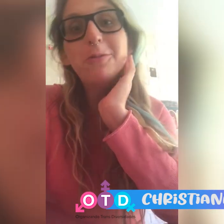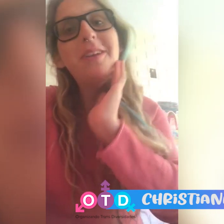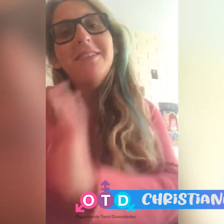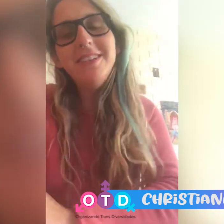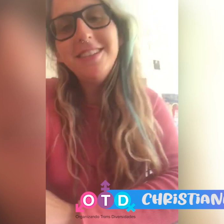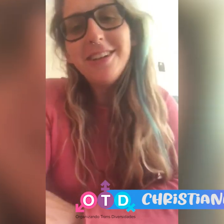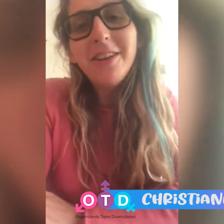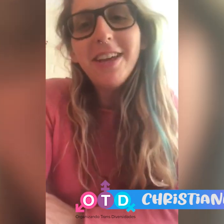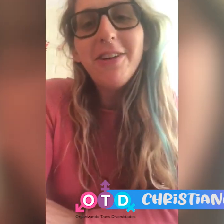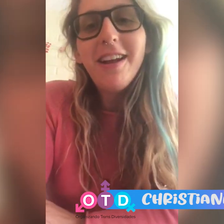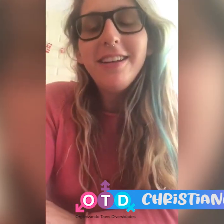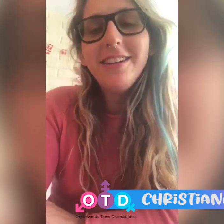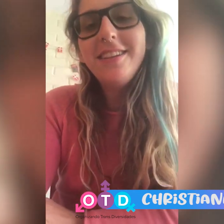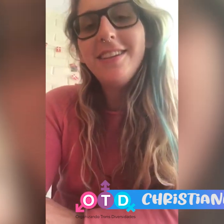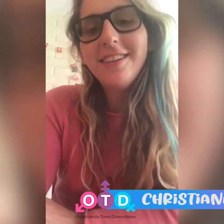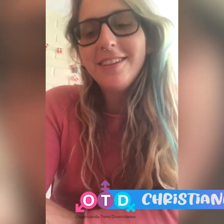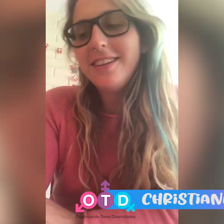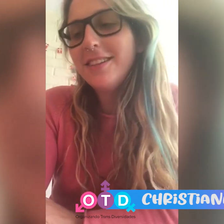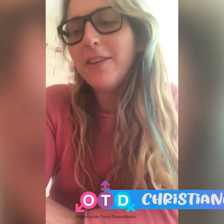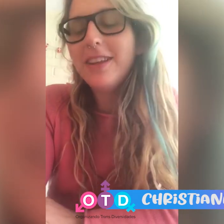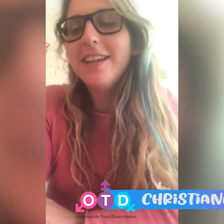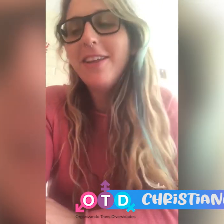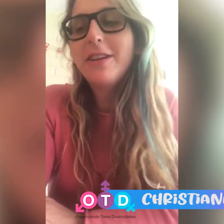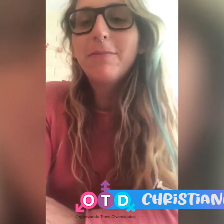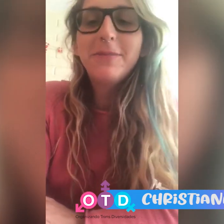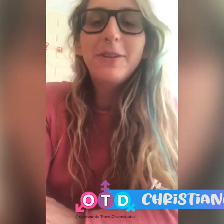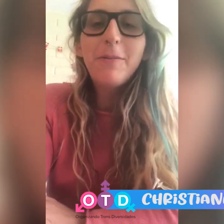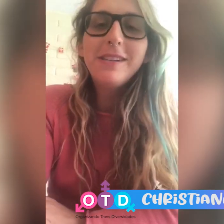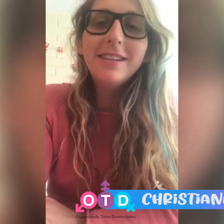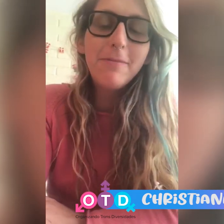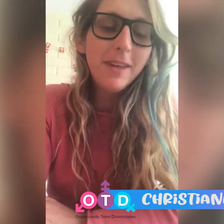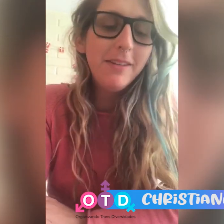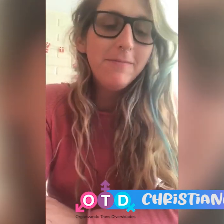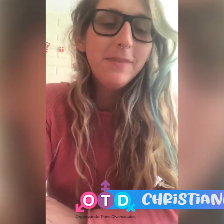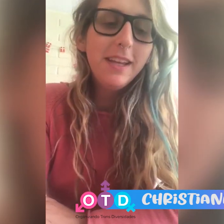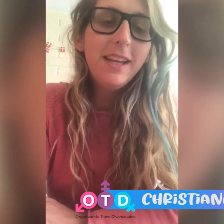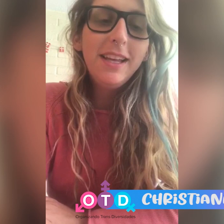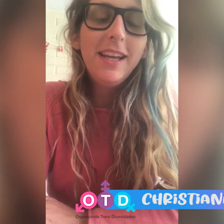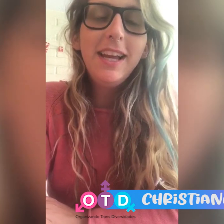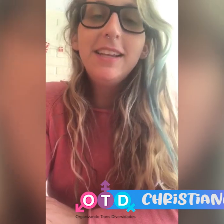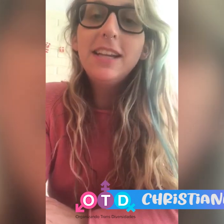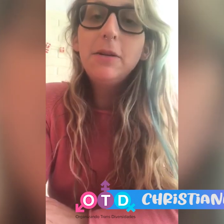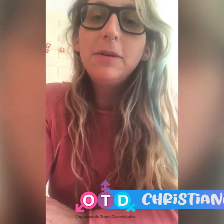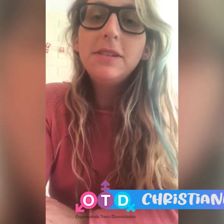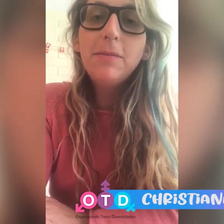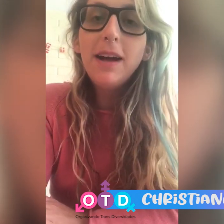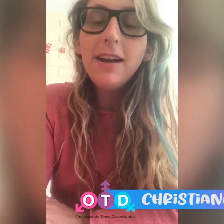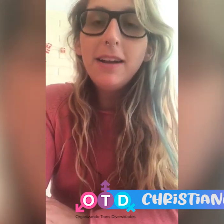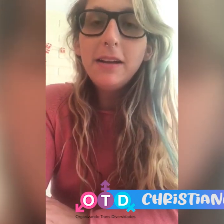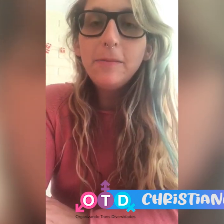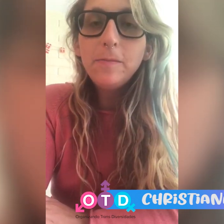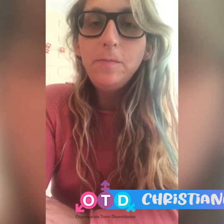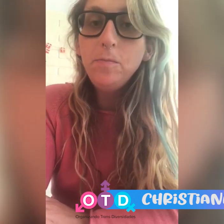intercambio de culturas a veces, ahora que es online y se conecta gente de otros países también. El que tiene como